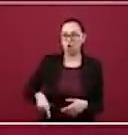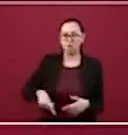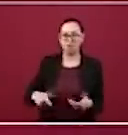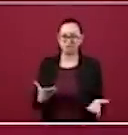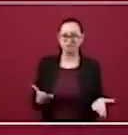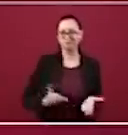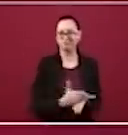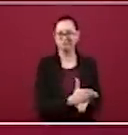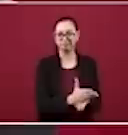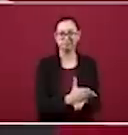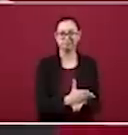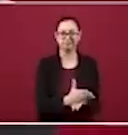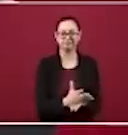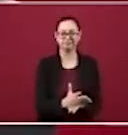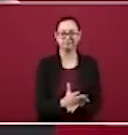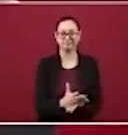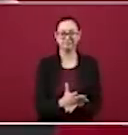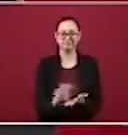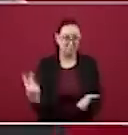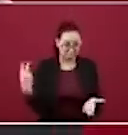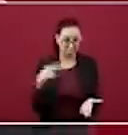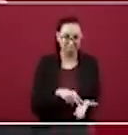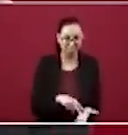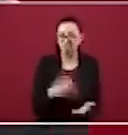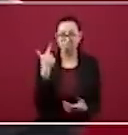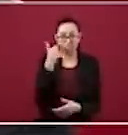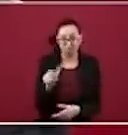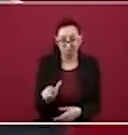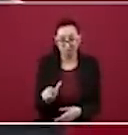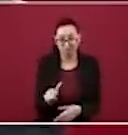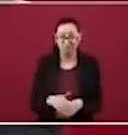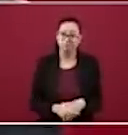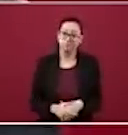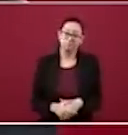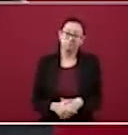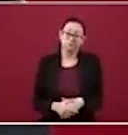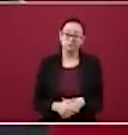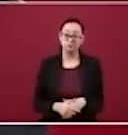de nosotros, pero